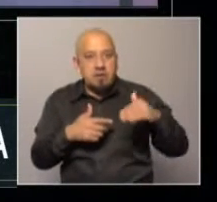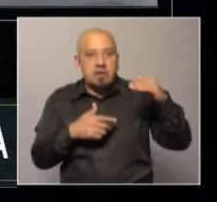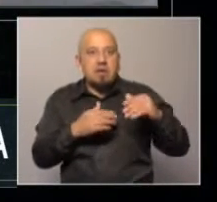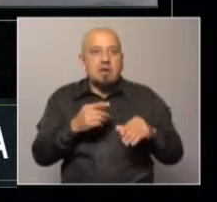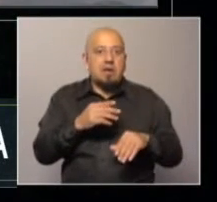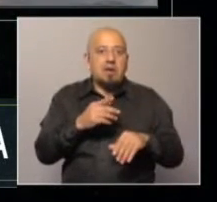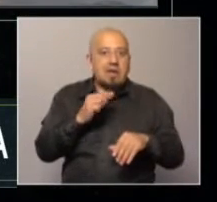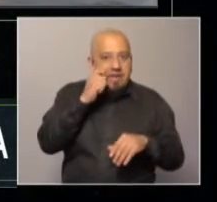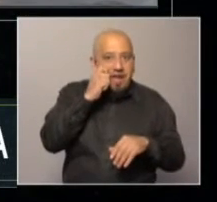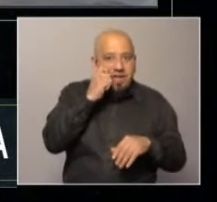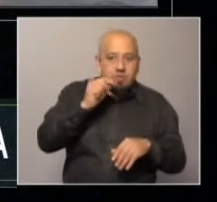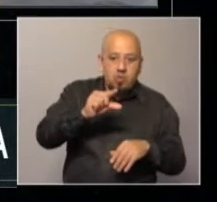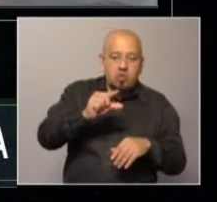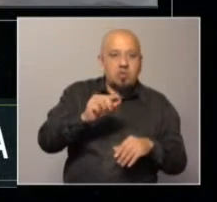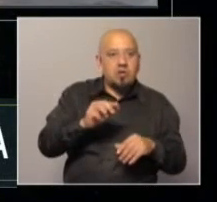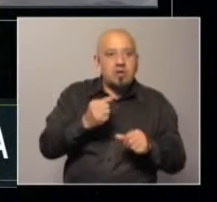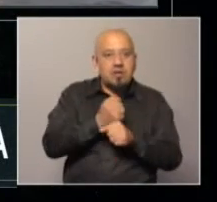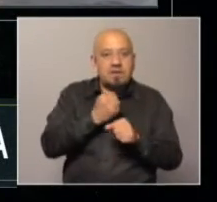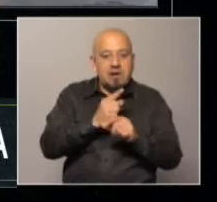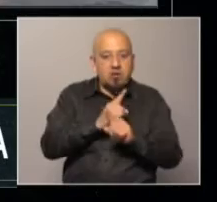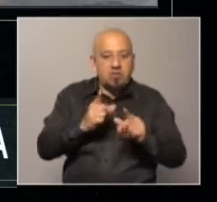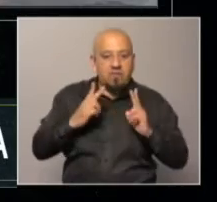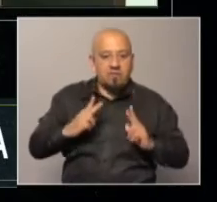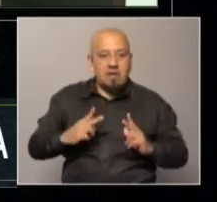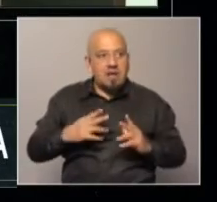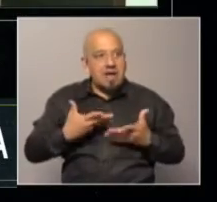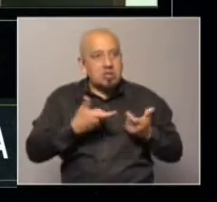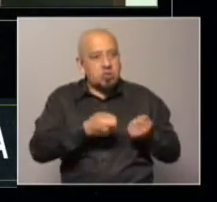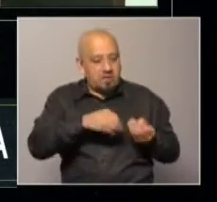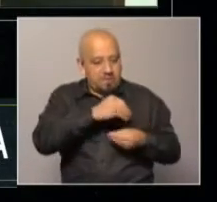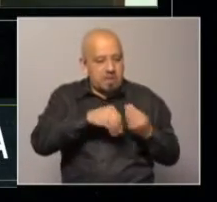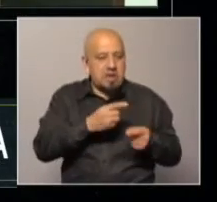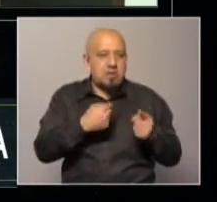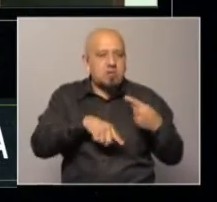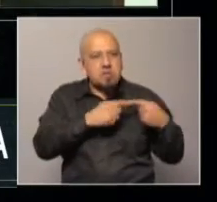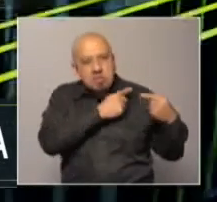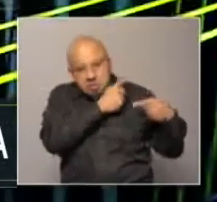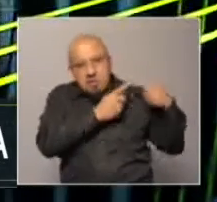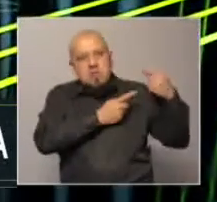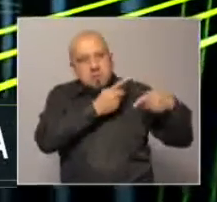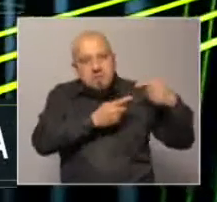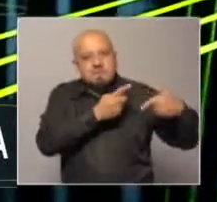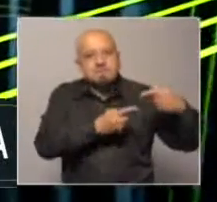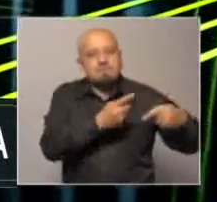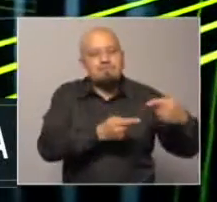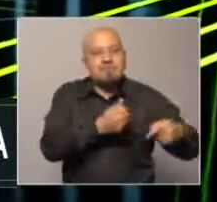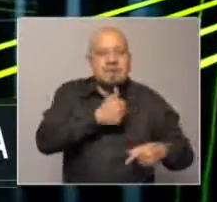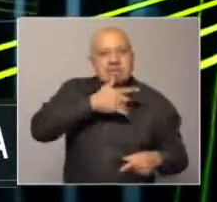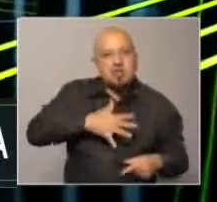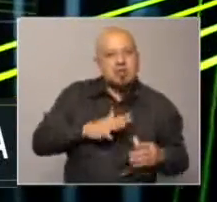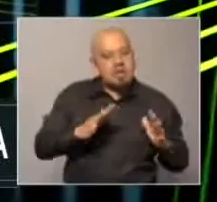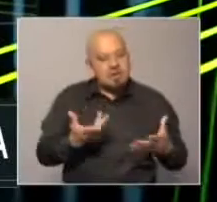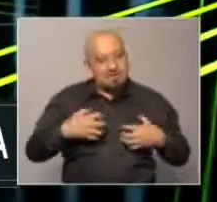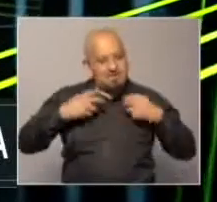trabajo no formal de la subsistencia de sus hermanos. Y también vienen muchos de ellos con una historia de